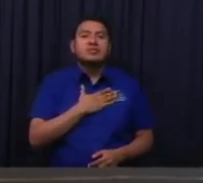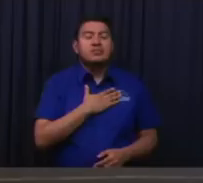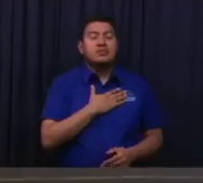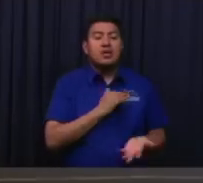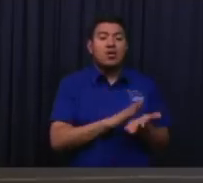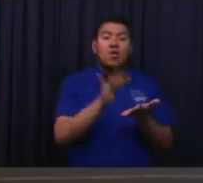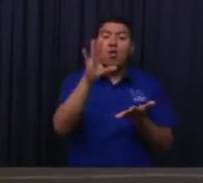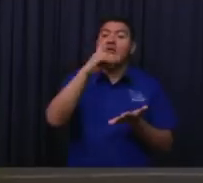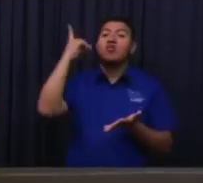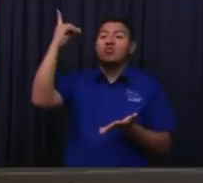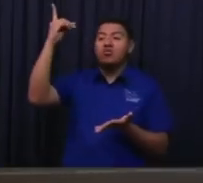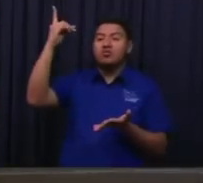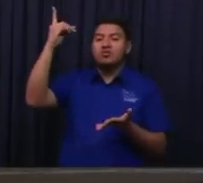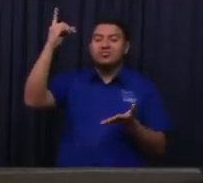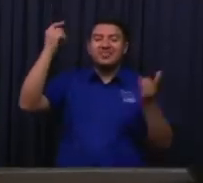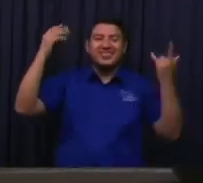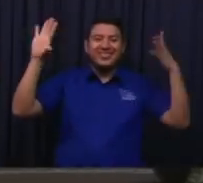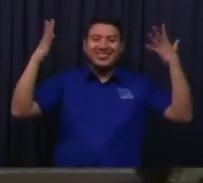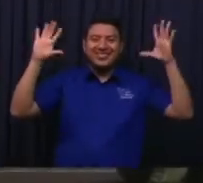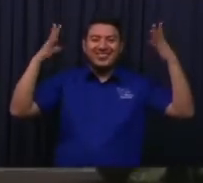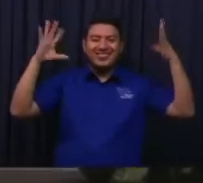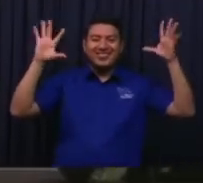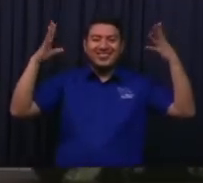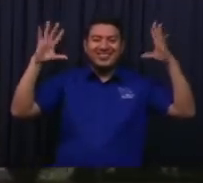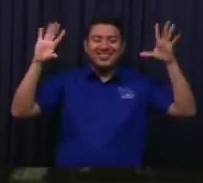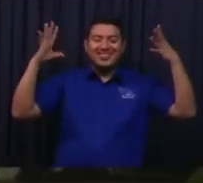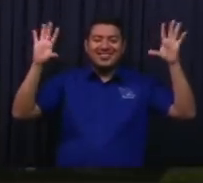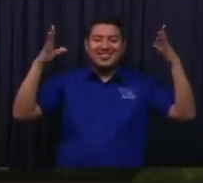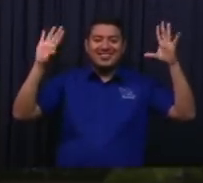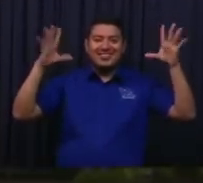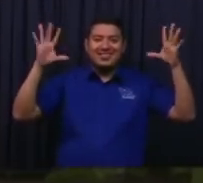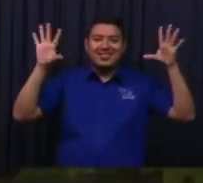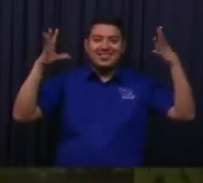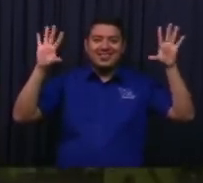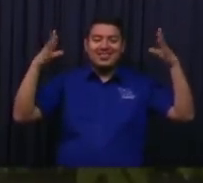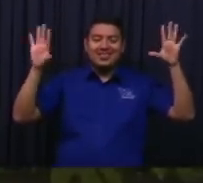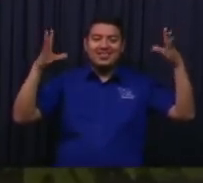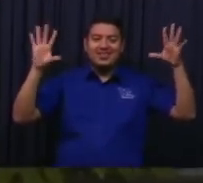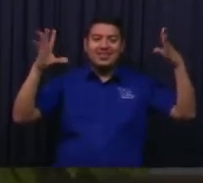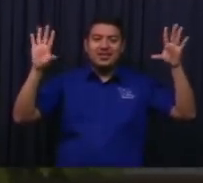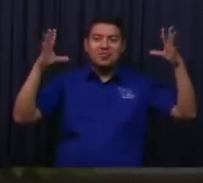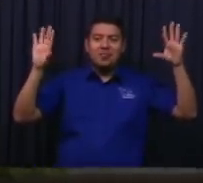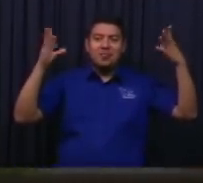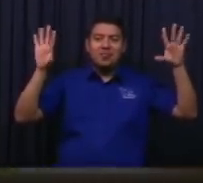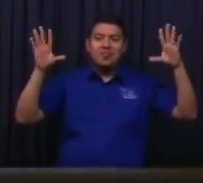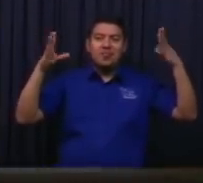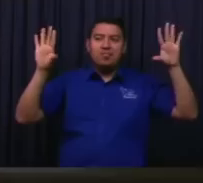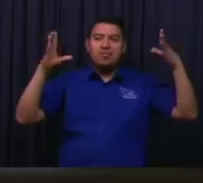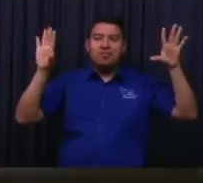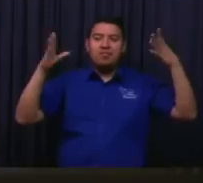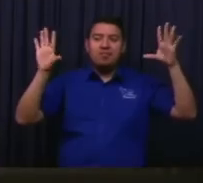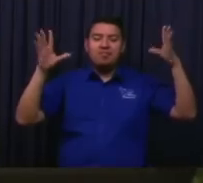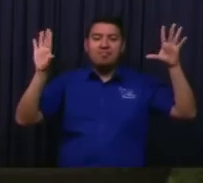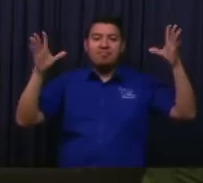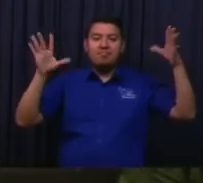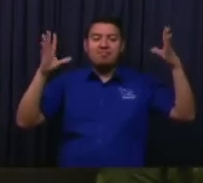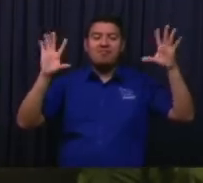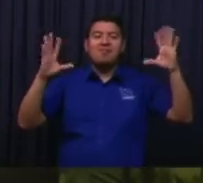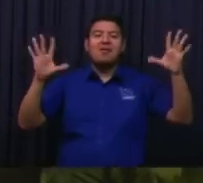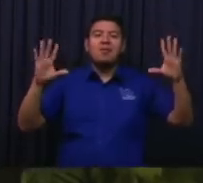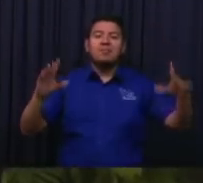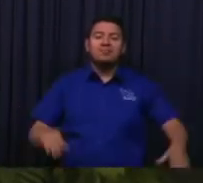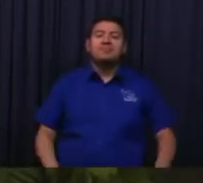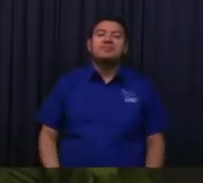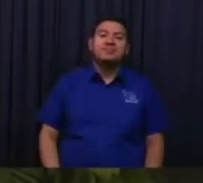Gloria a Dios, démosle un aplauso fuerte al que vive y permanece para siempre, a nuestro Dios